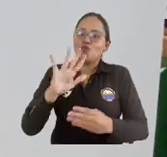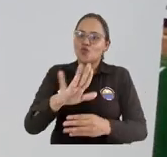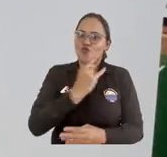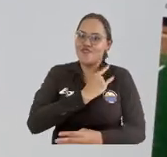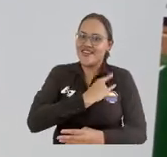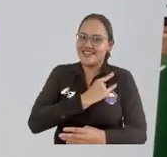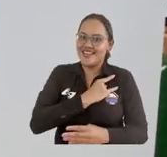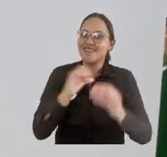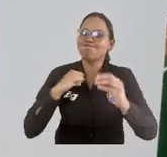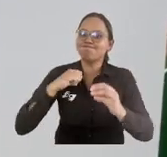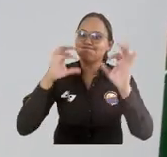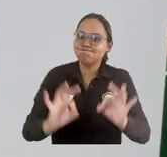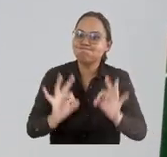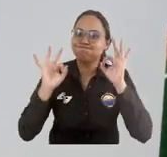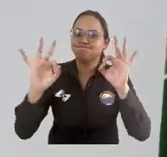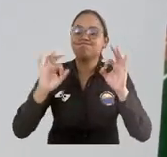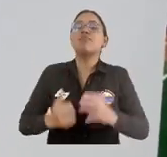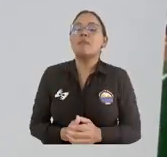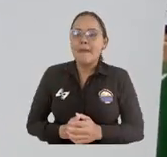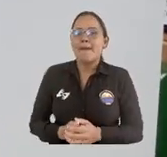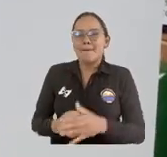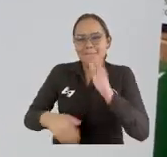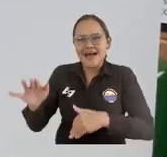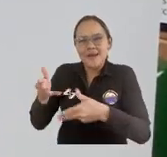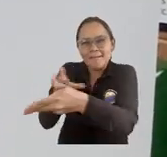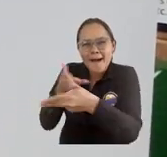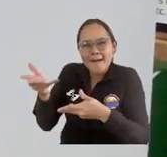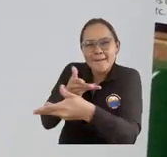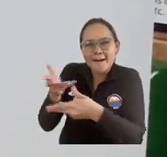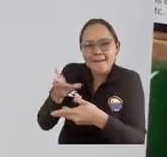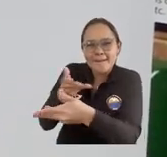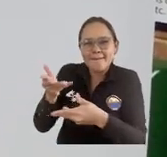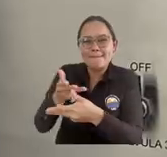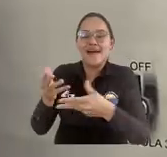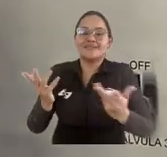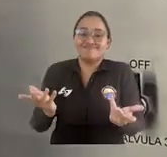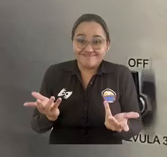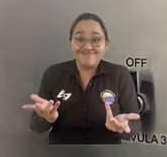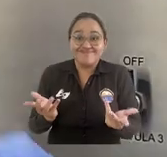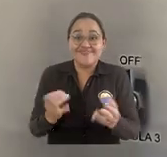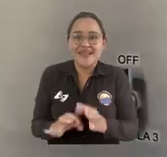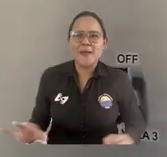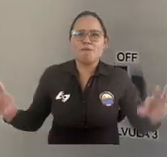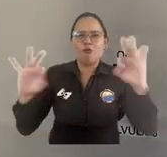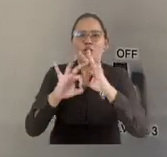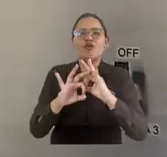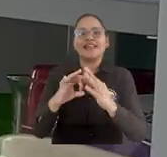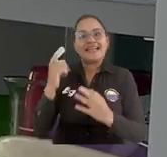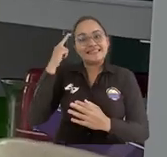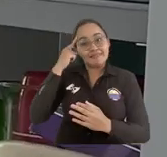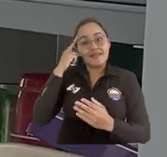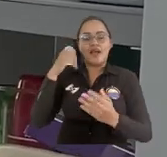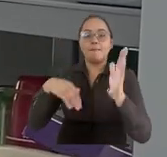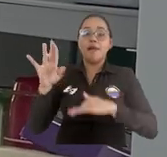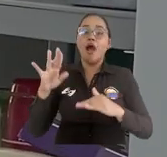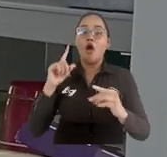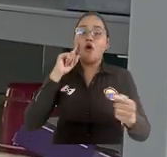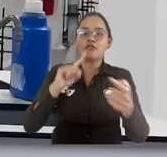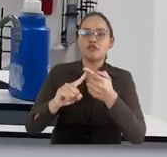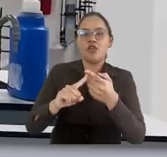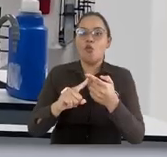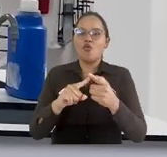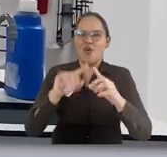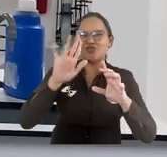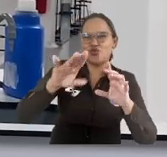hace importantes aportes en cuanto al tema de establecer los rankings universitarios, que los rankings no sean como una forma de